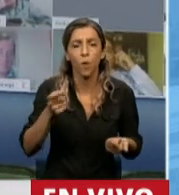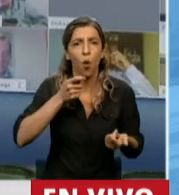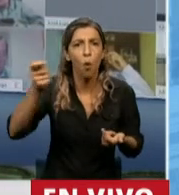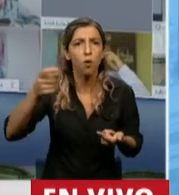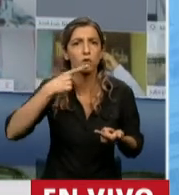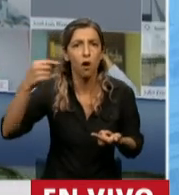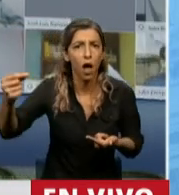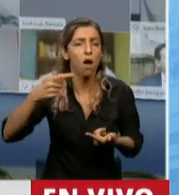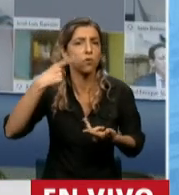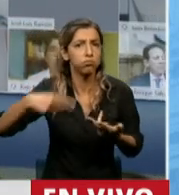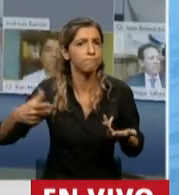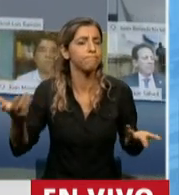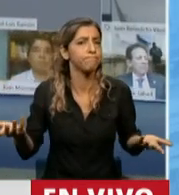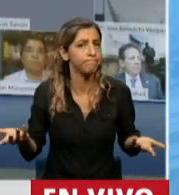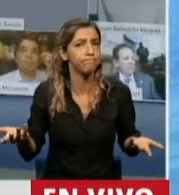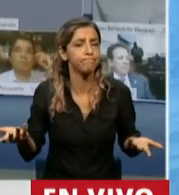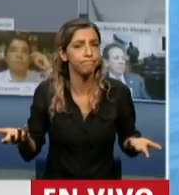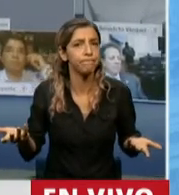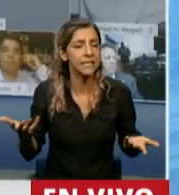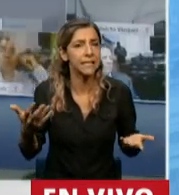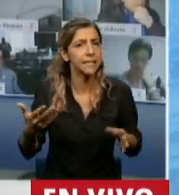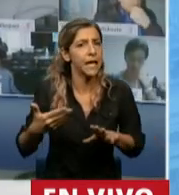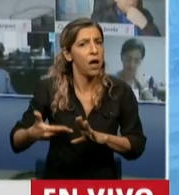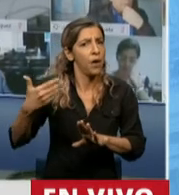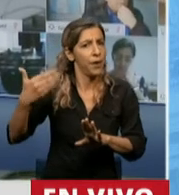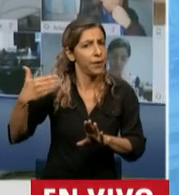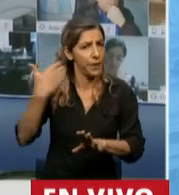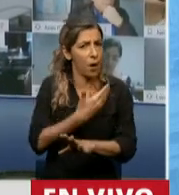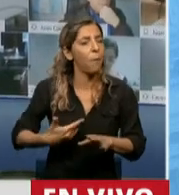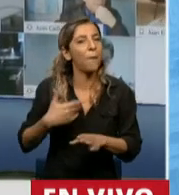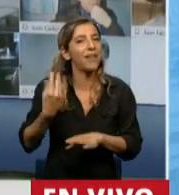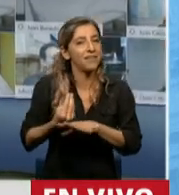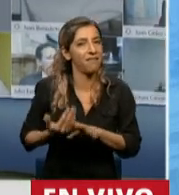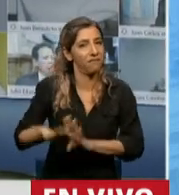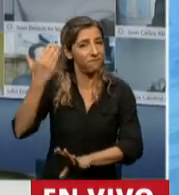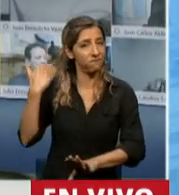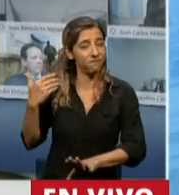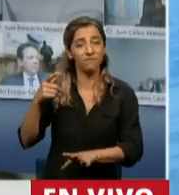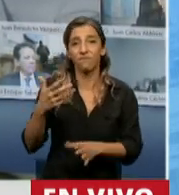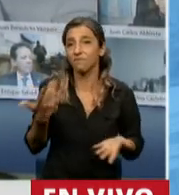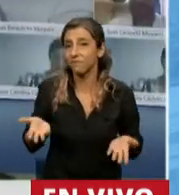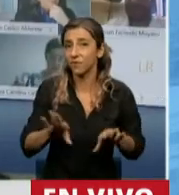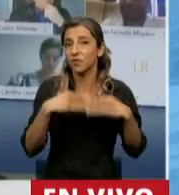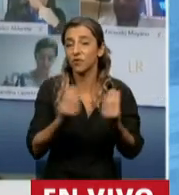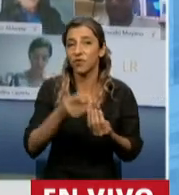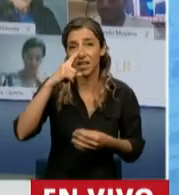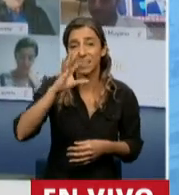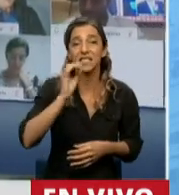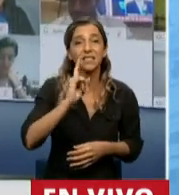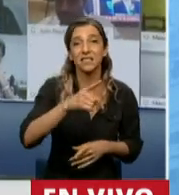hizo que en la gestión que nos precedió a nosotros, que nos antecedió a nosotros, más de 70.000 jubilados